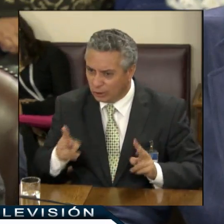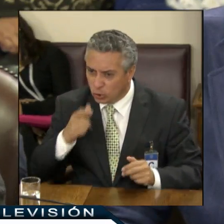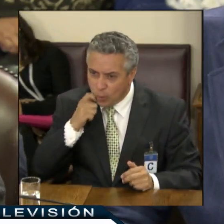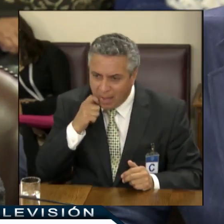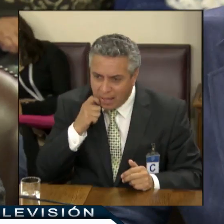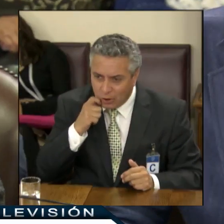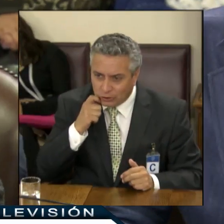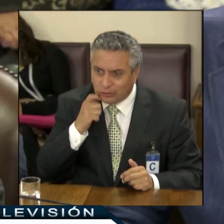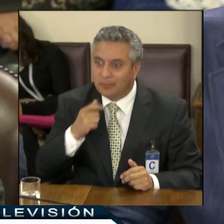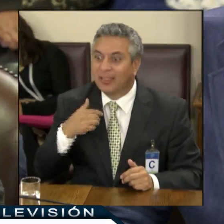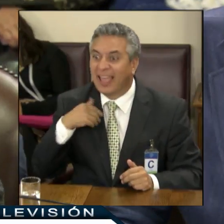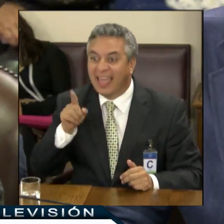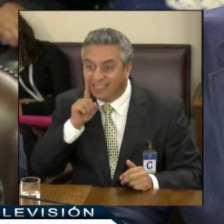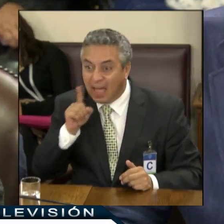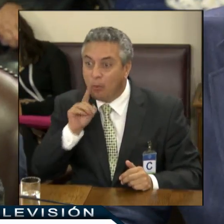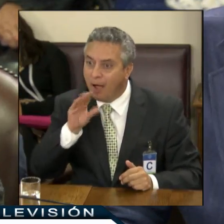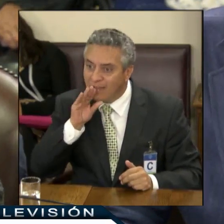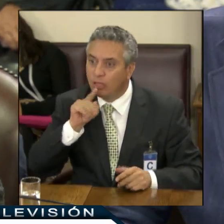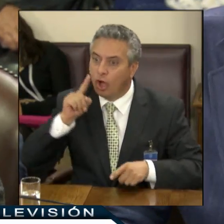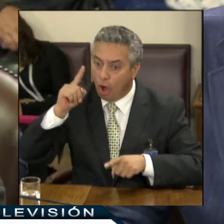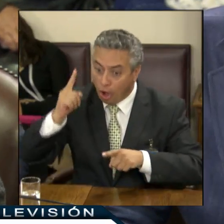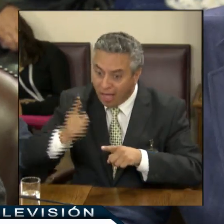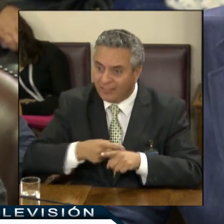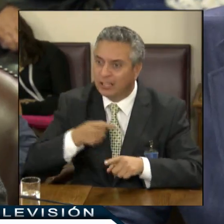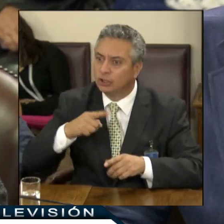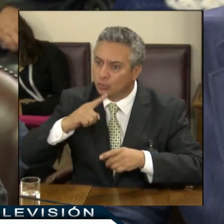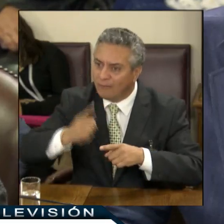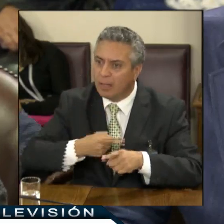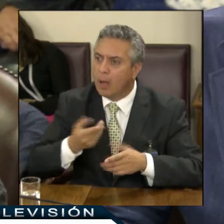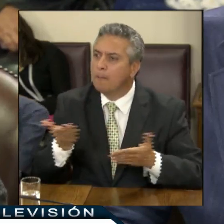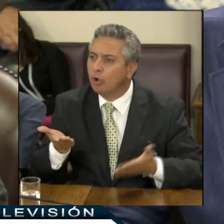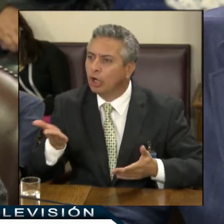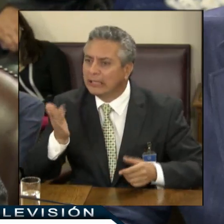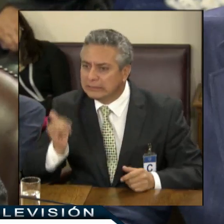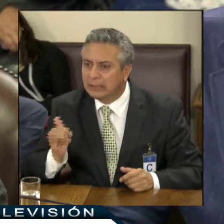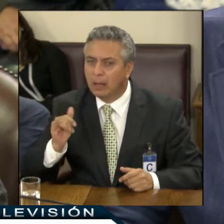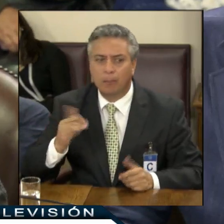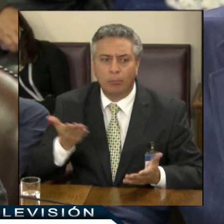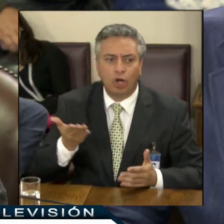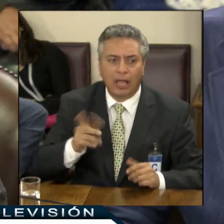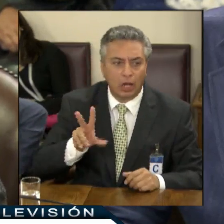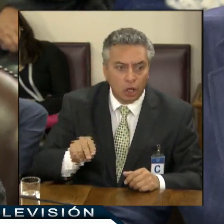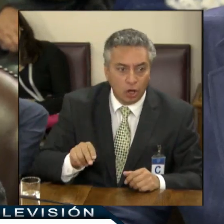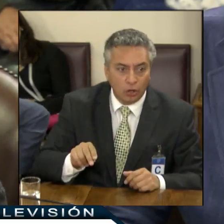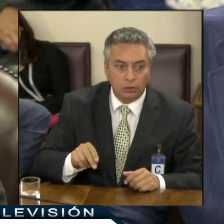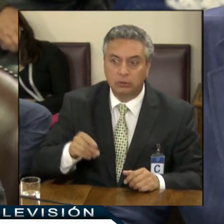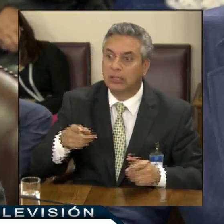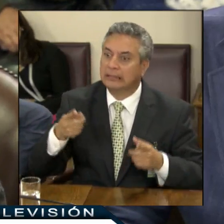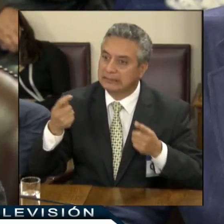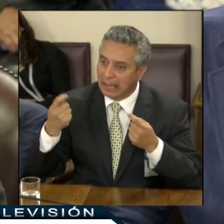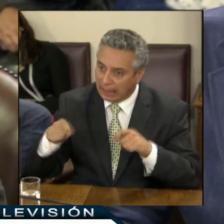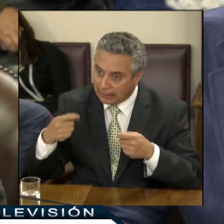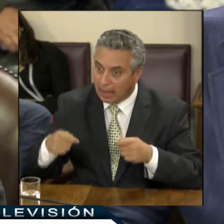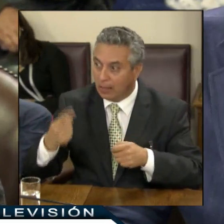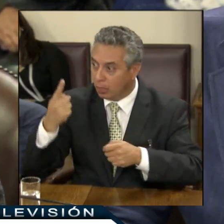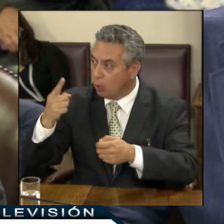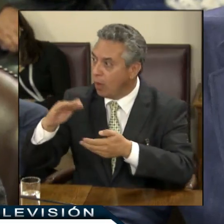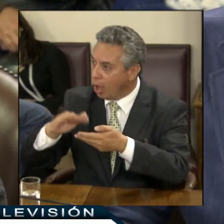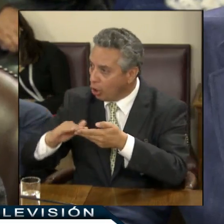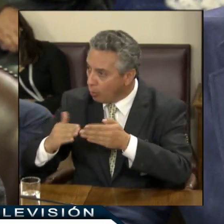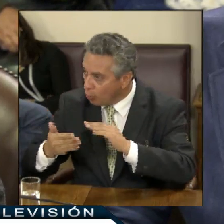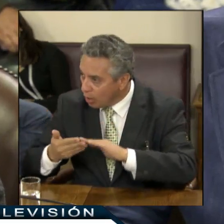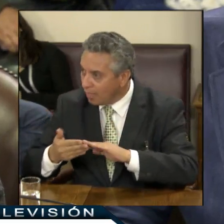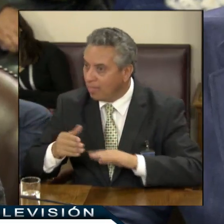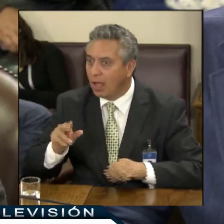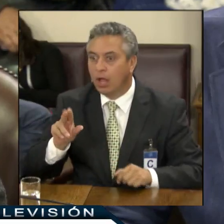estamos hablando otra vez nuevamente de por qué Sí o por qué no se trata de una comunidad de